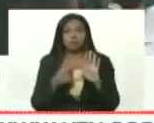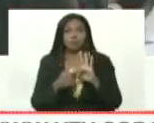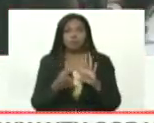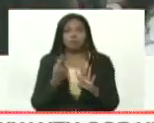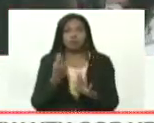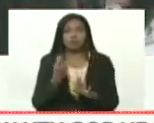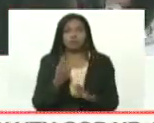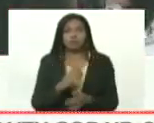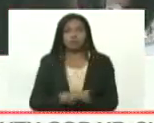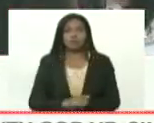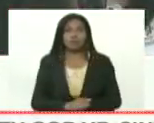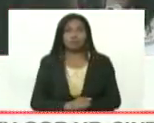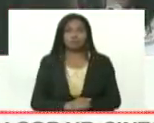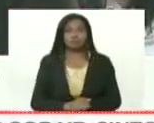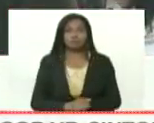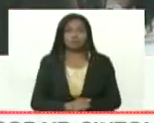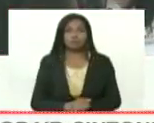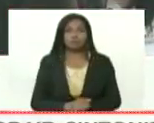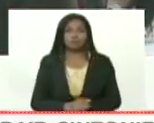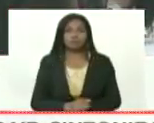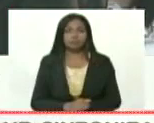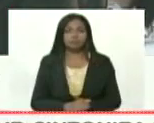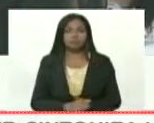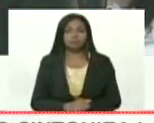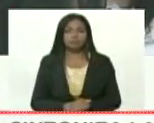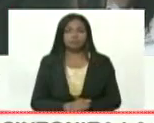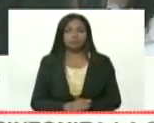La pieza que faltaba.